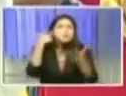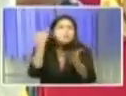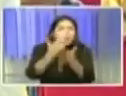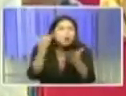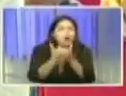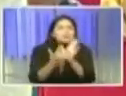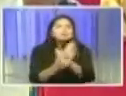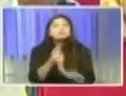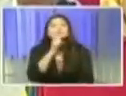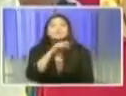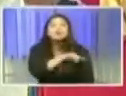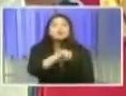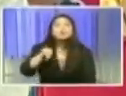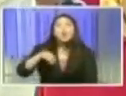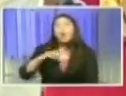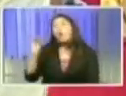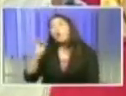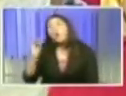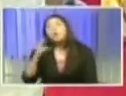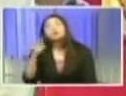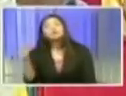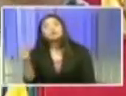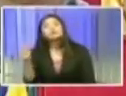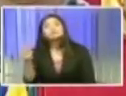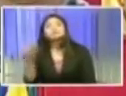lo que somos o no somos.